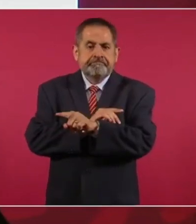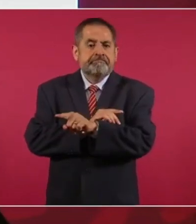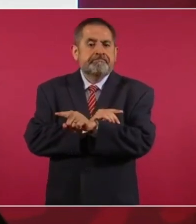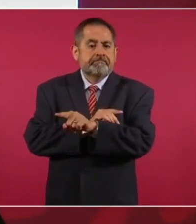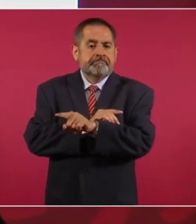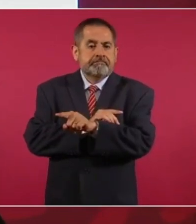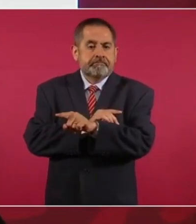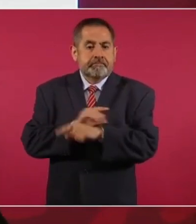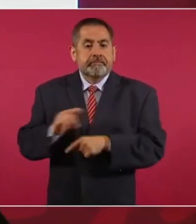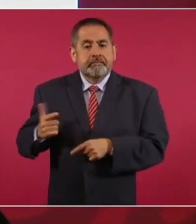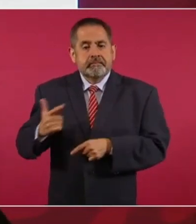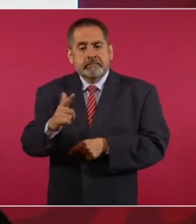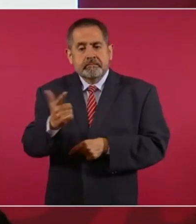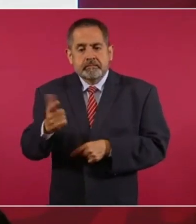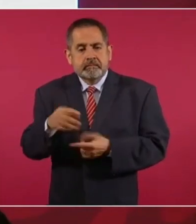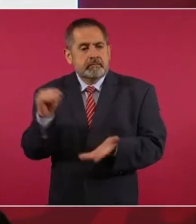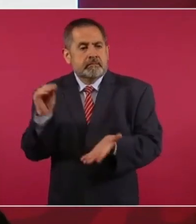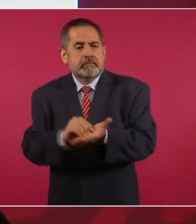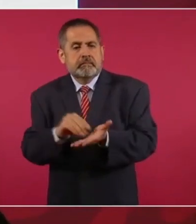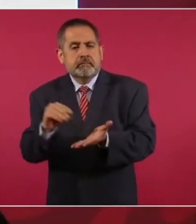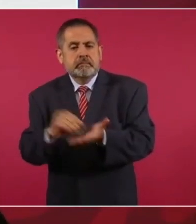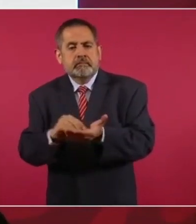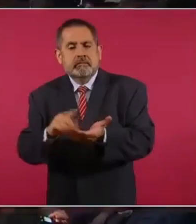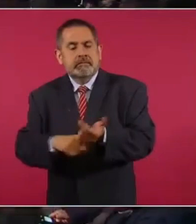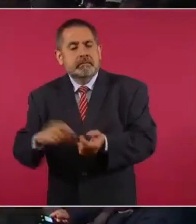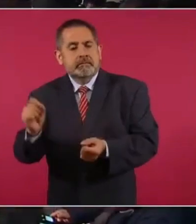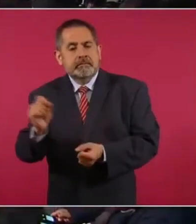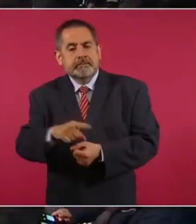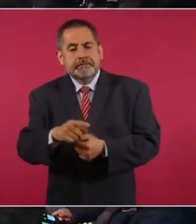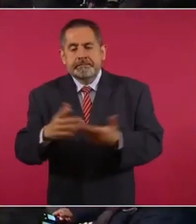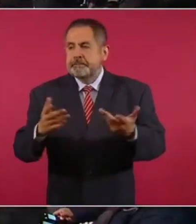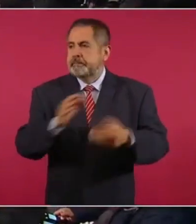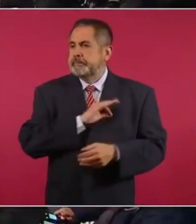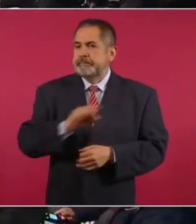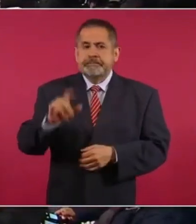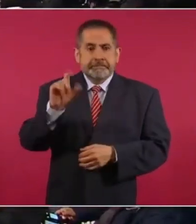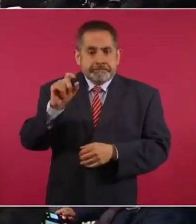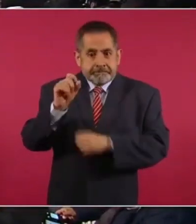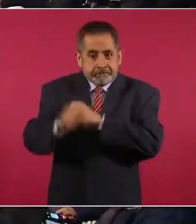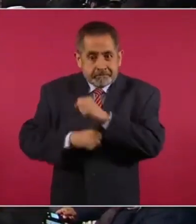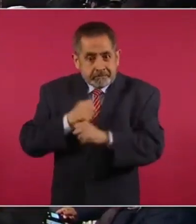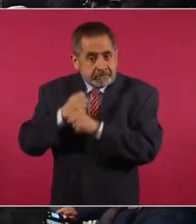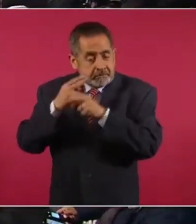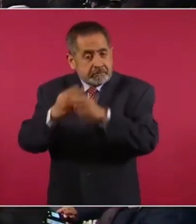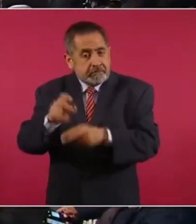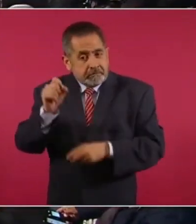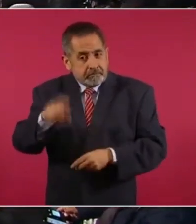Y en Guanajuato sigue el mismo fiscal, ya va para 20 años.